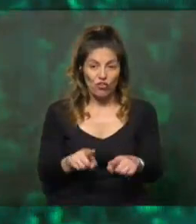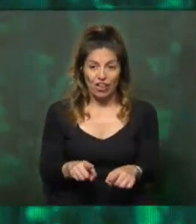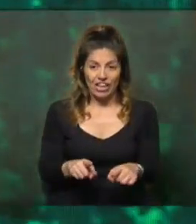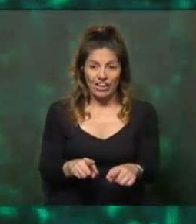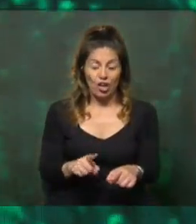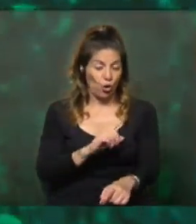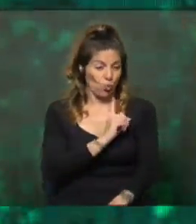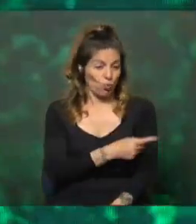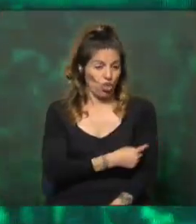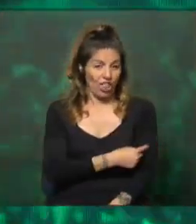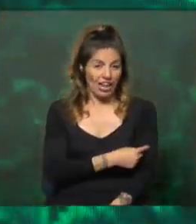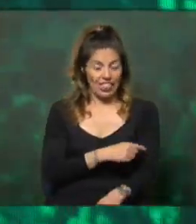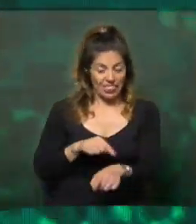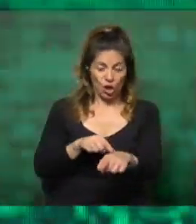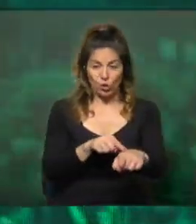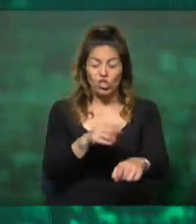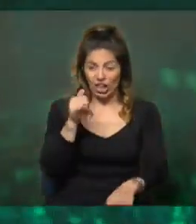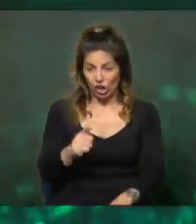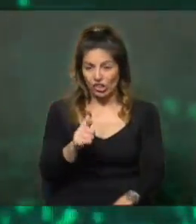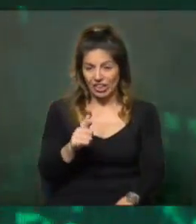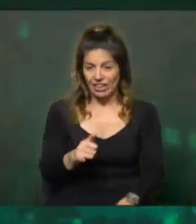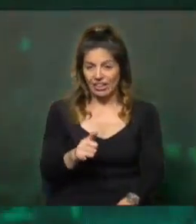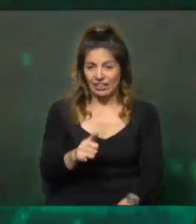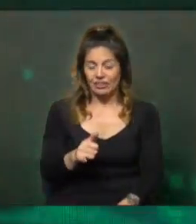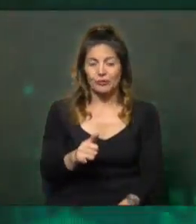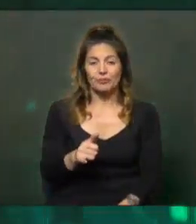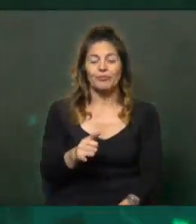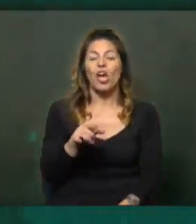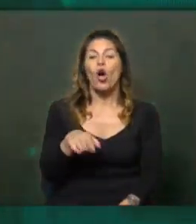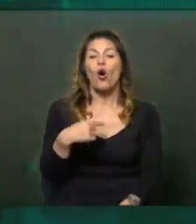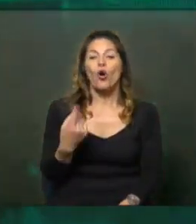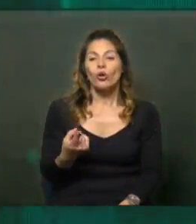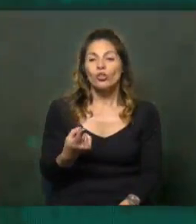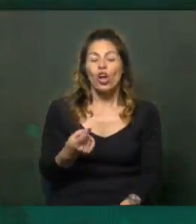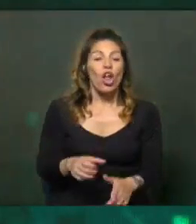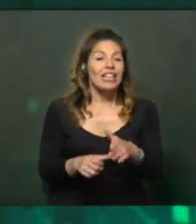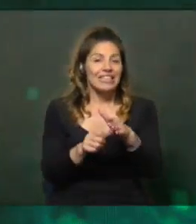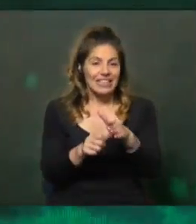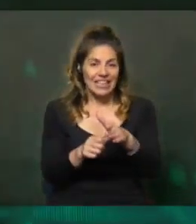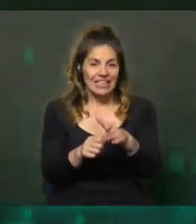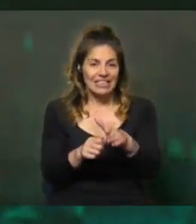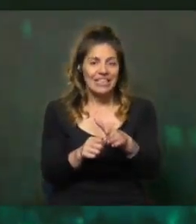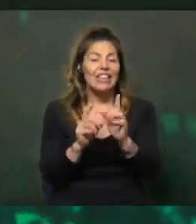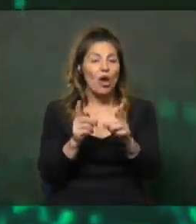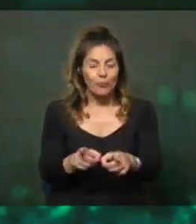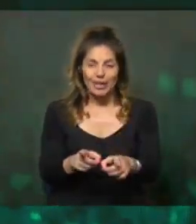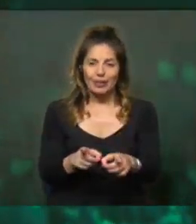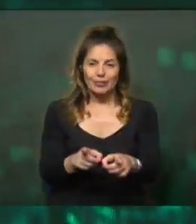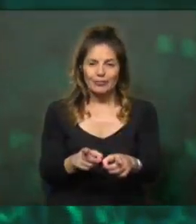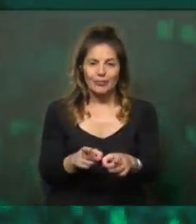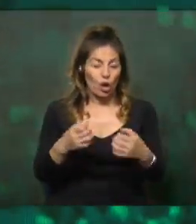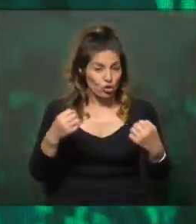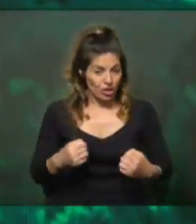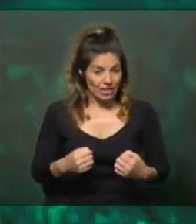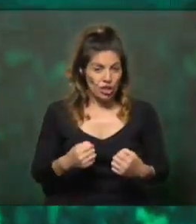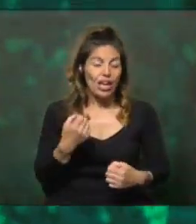con un poder de conducción este que lo tiene que lo tiene hay otros líderes que están también en consolidación